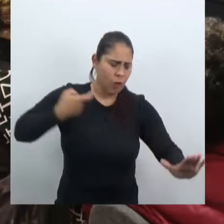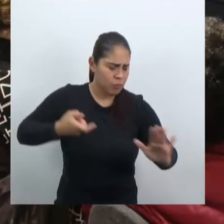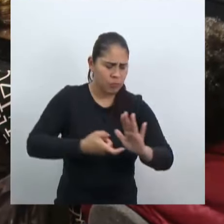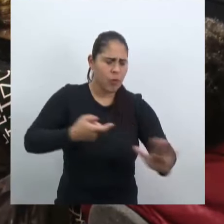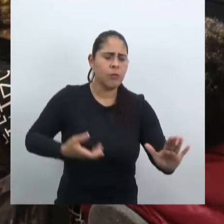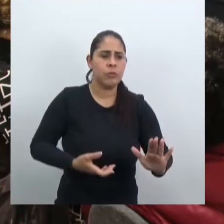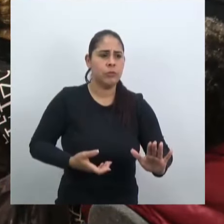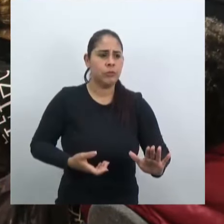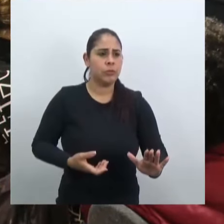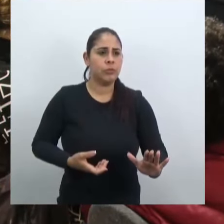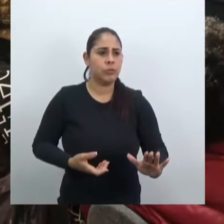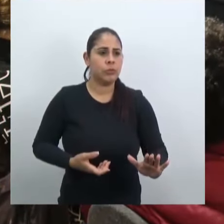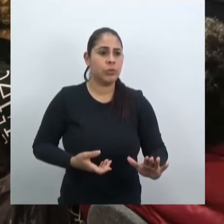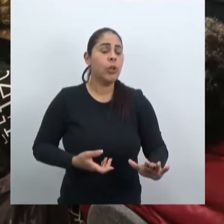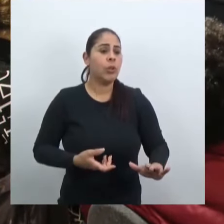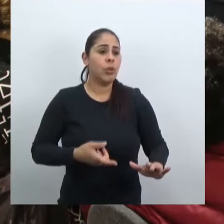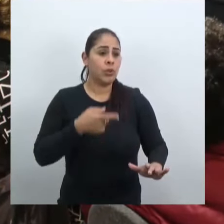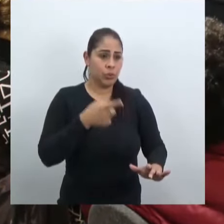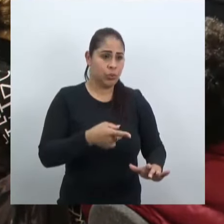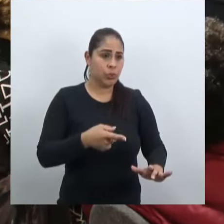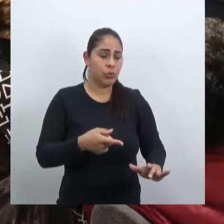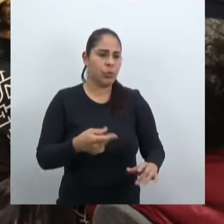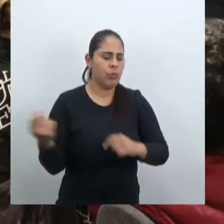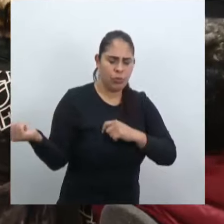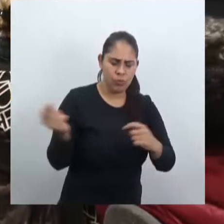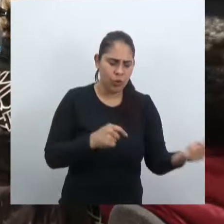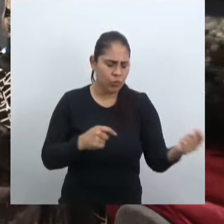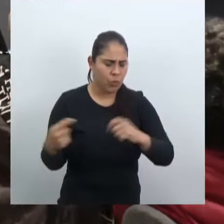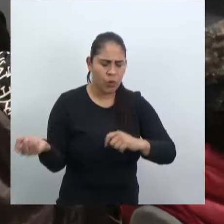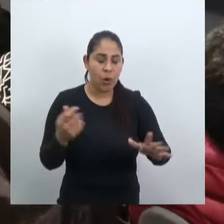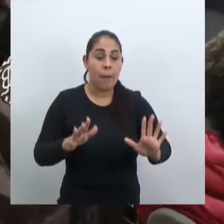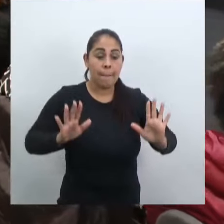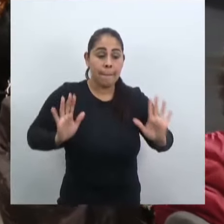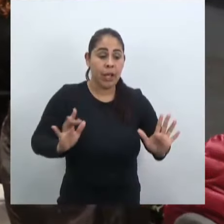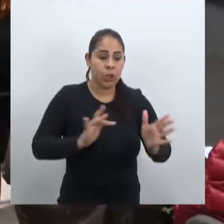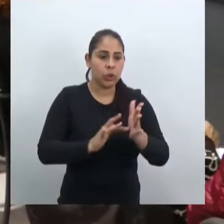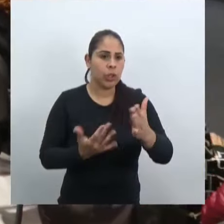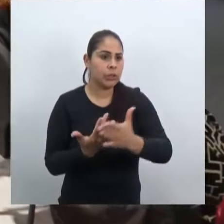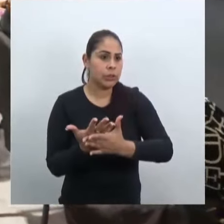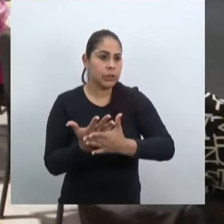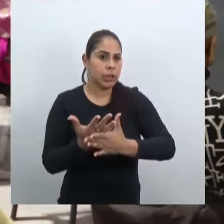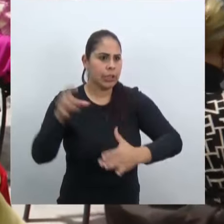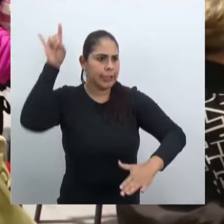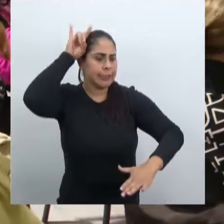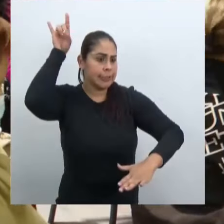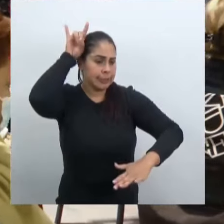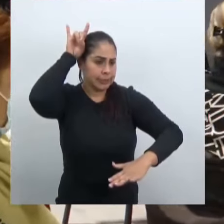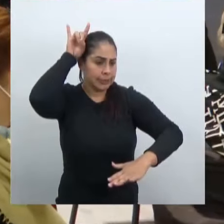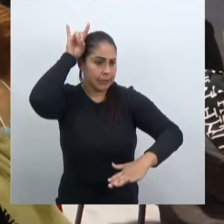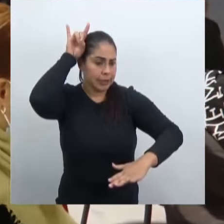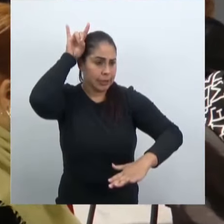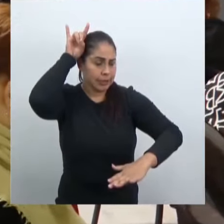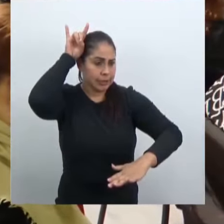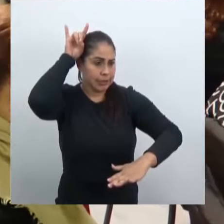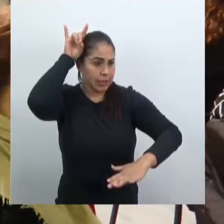y valorar mi doctrina, pero el día que Satanás toca tu puerta, le vas a decir que le den por saco a